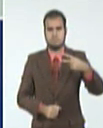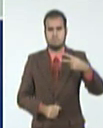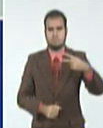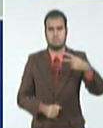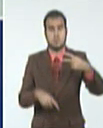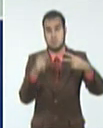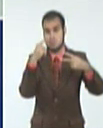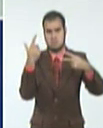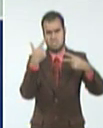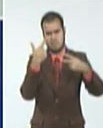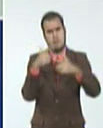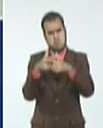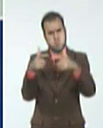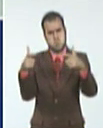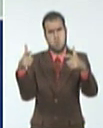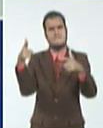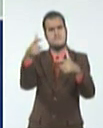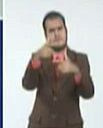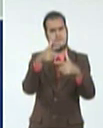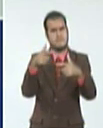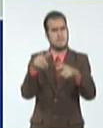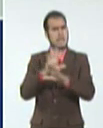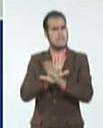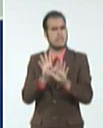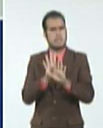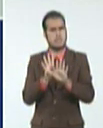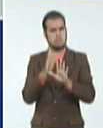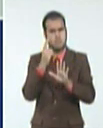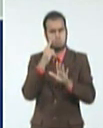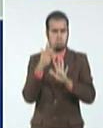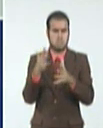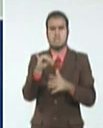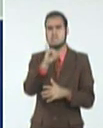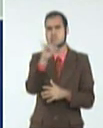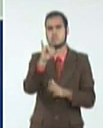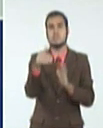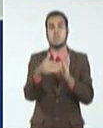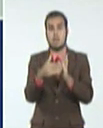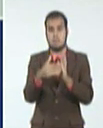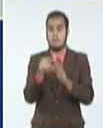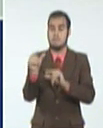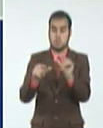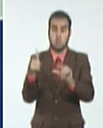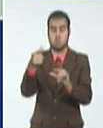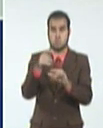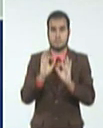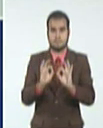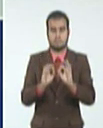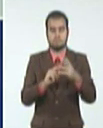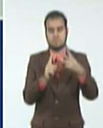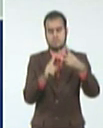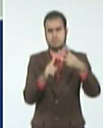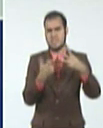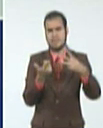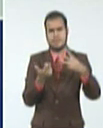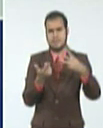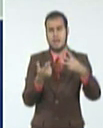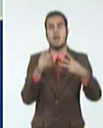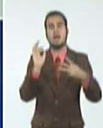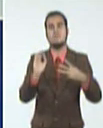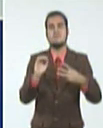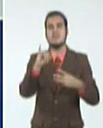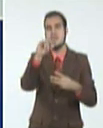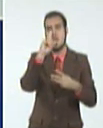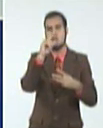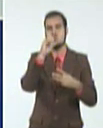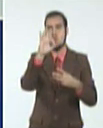personas que se han ido vacunando, más de 66.000 casos. Indonesia, que ha estado en los primeros lugares,